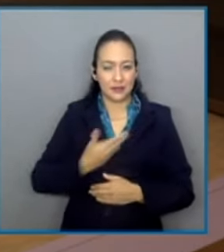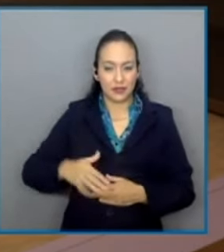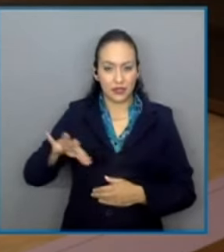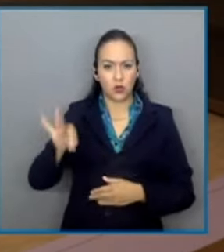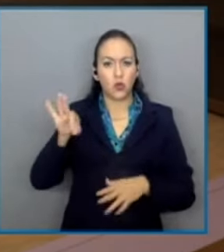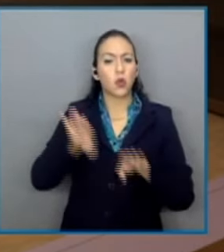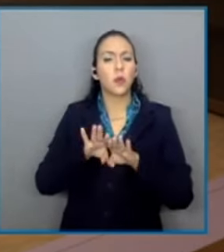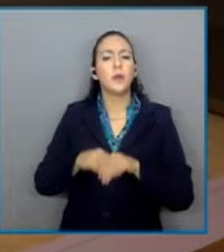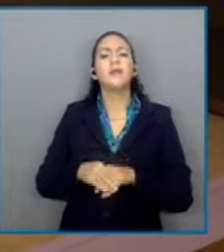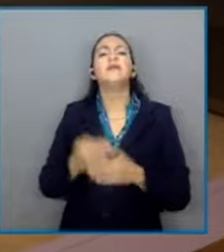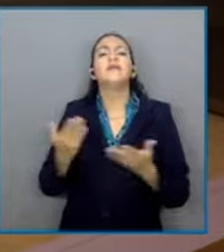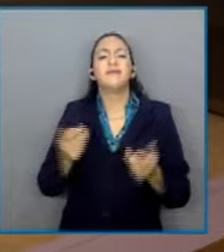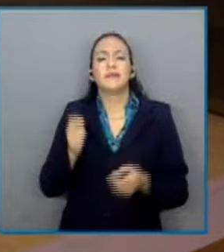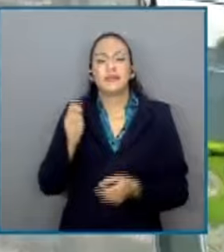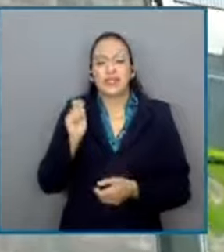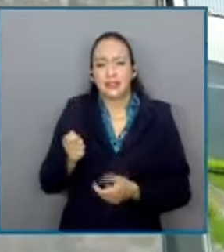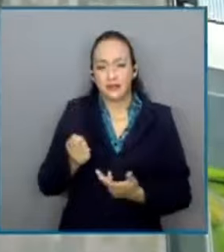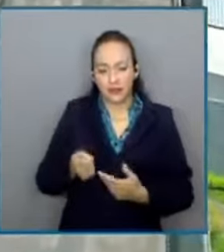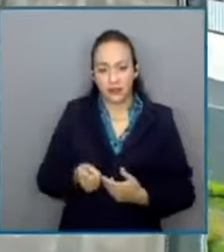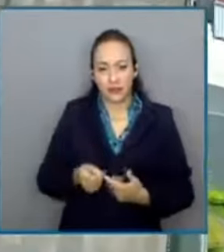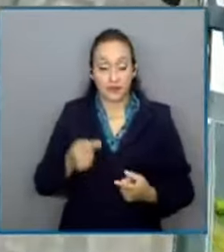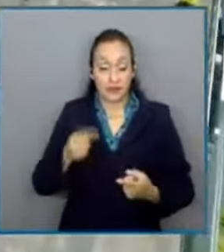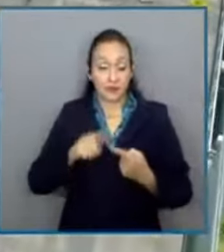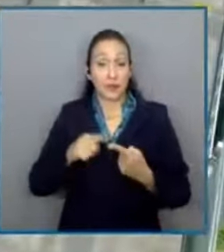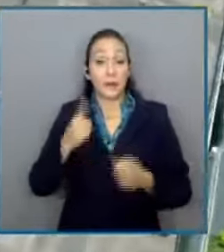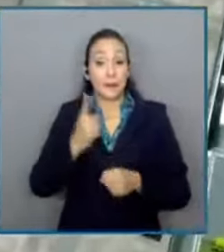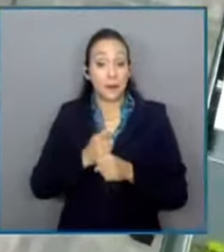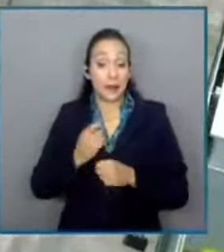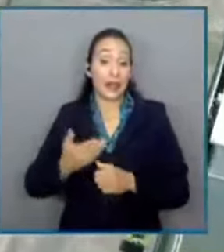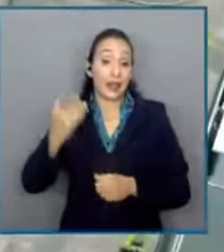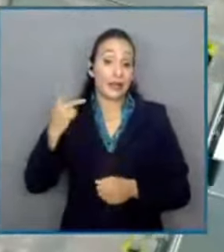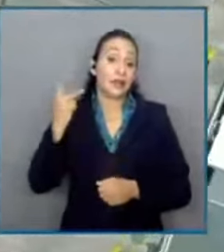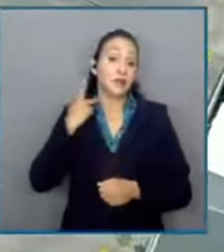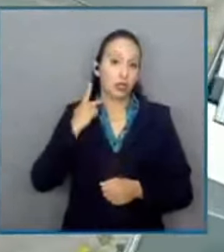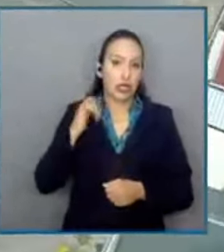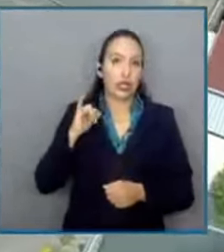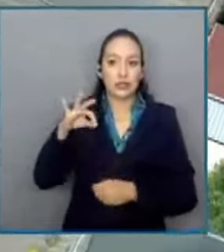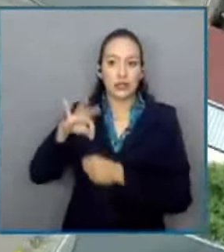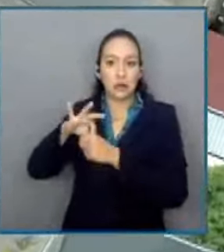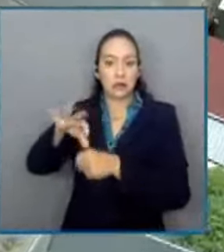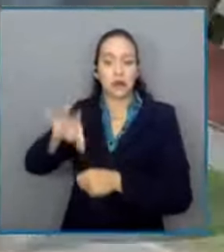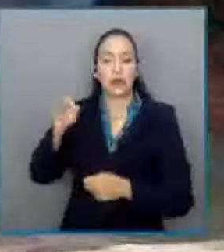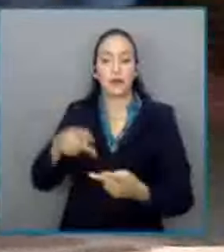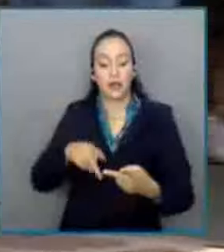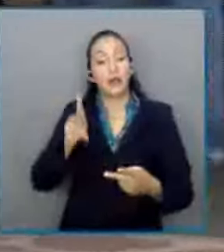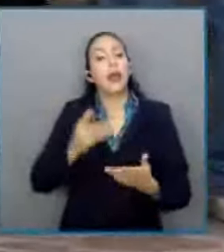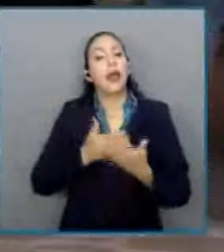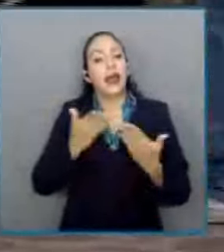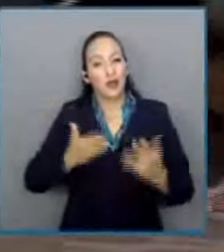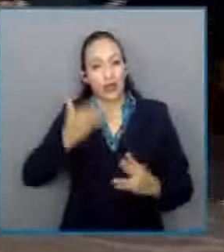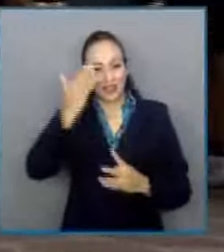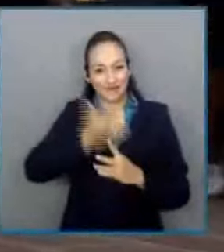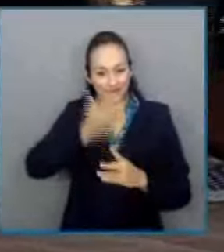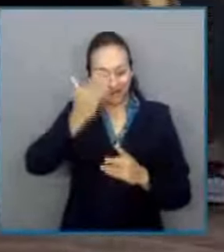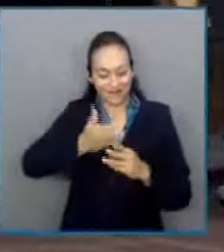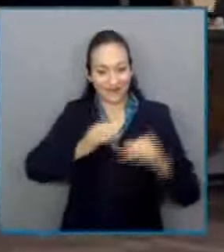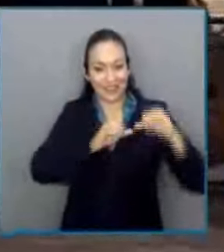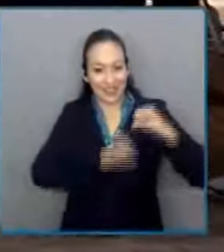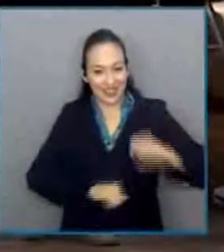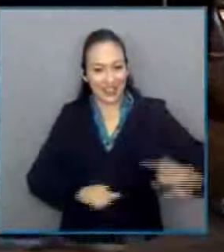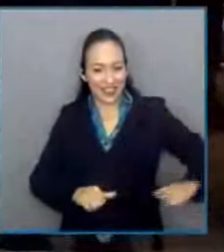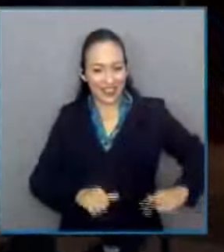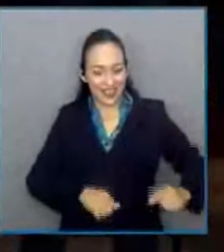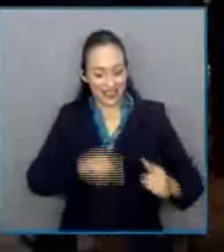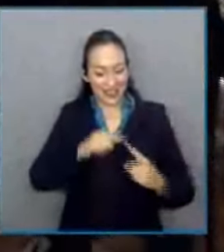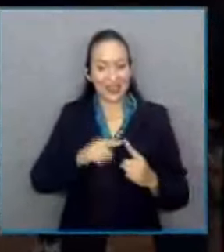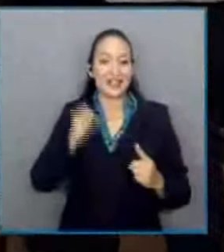no políticos, como ocurría anteriormente, lo que fortalece el sistema de división de poderes y la legitimación del sistema político